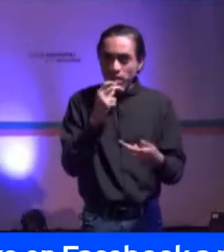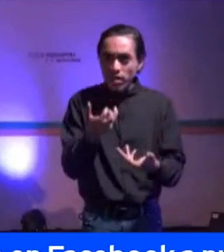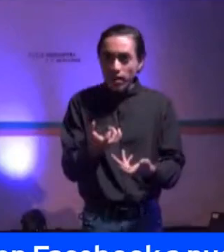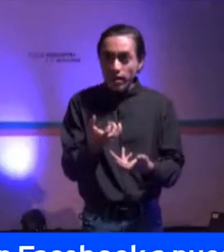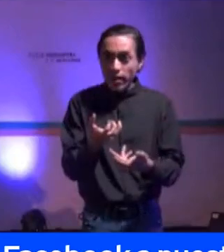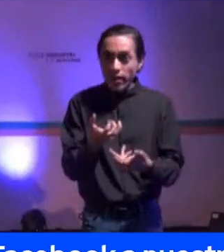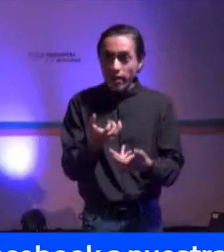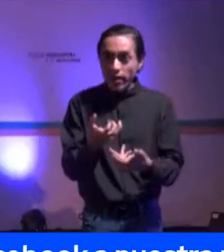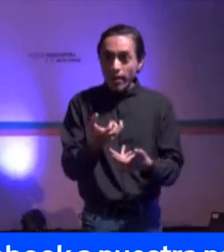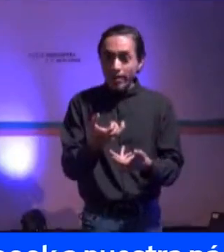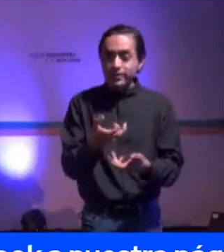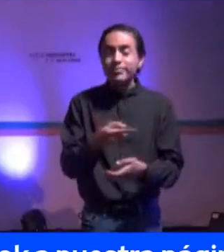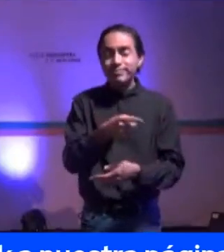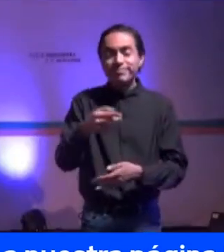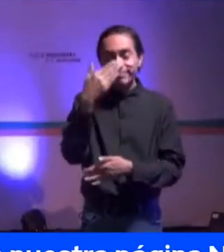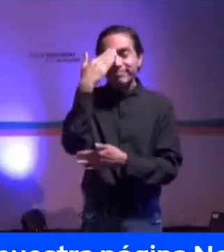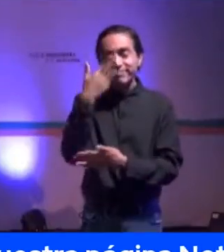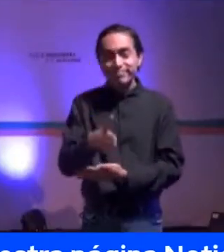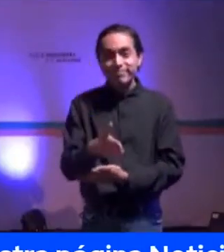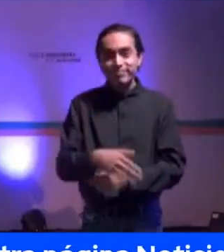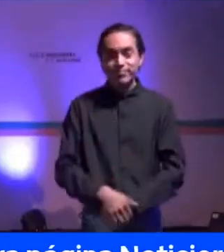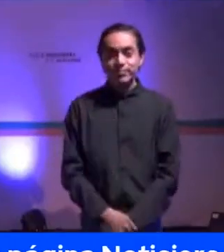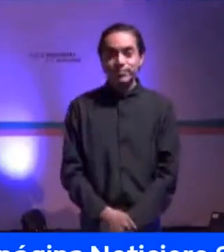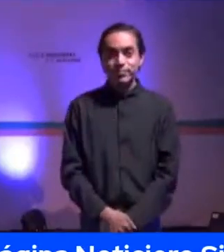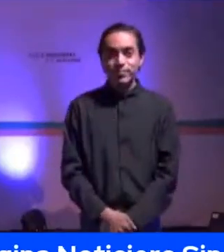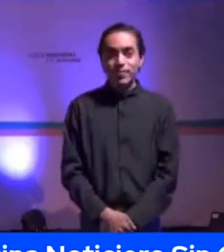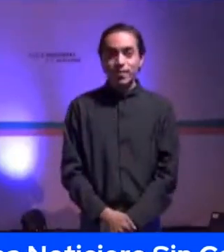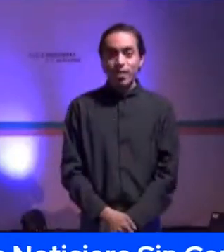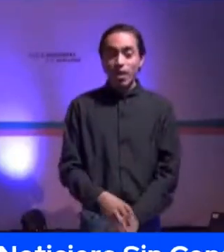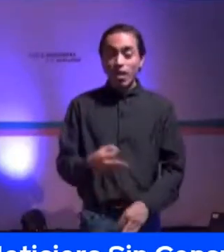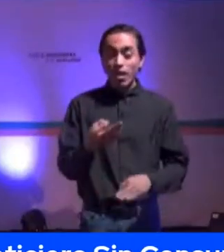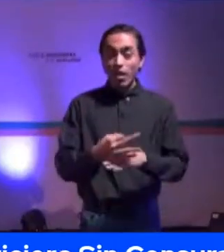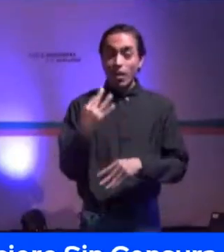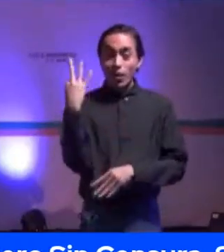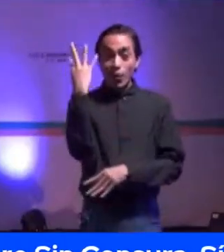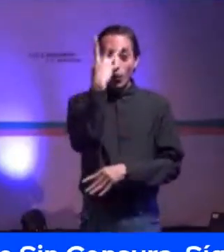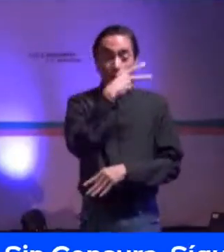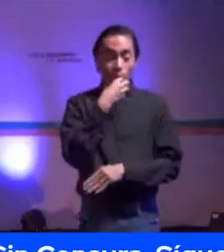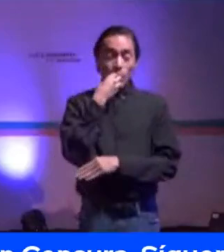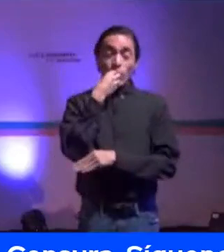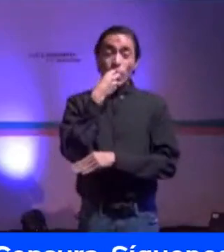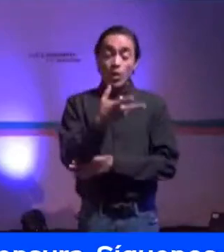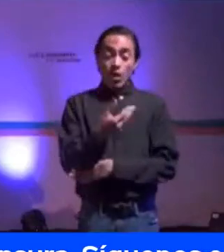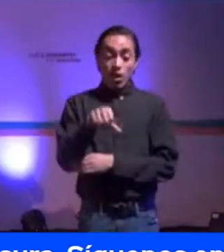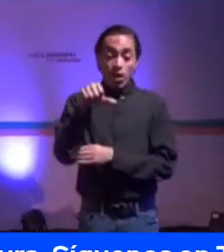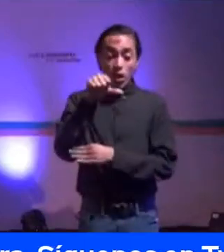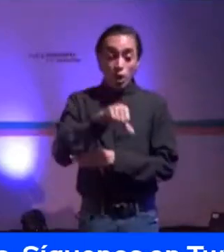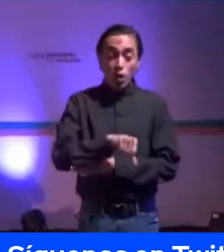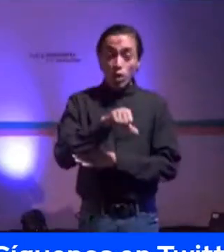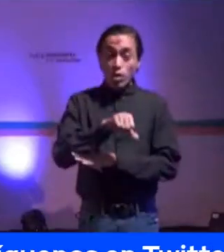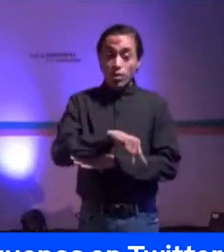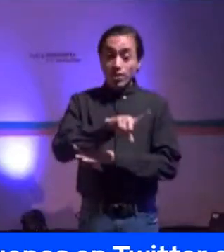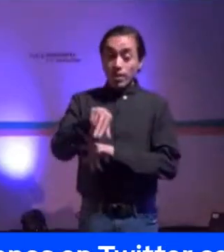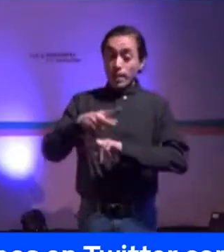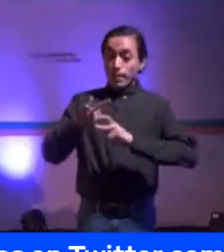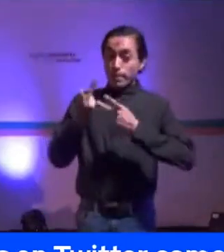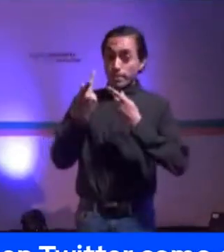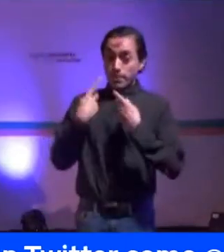Yo sé que saben de qué hablo. Es una chulada ver hoy por hoy a tantas